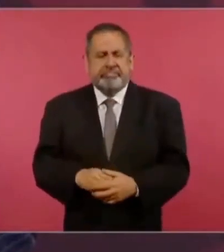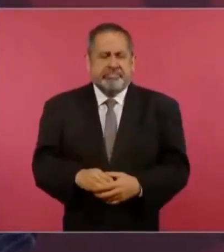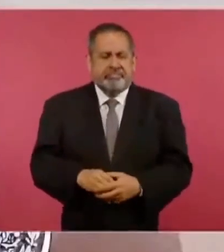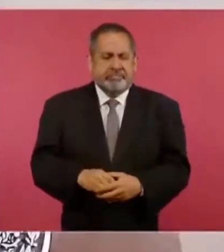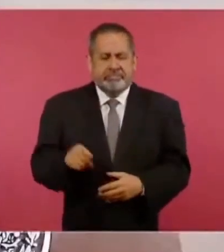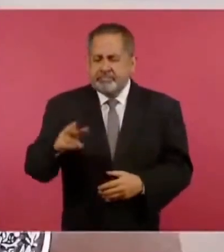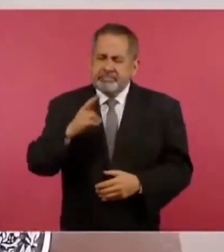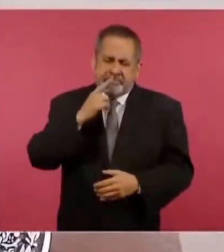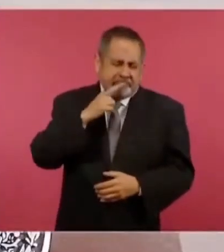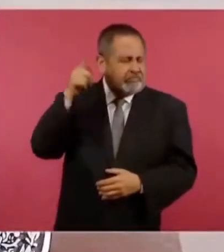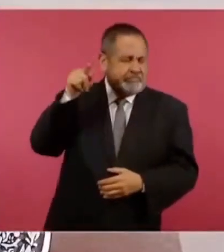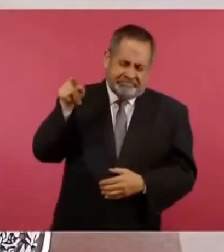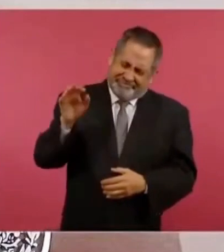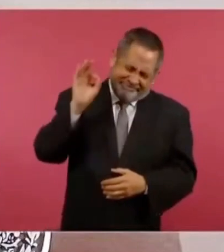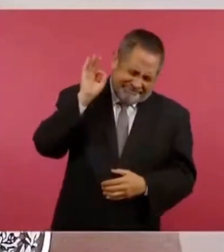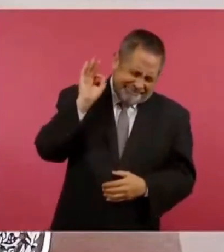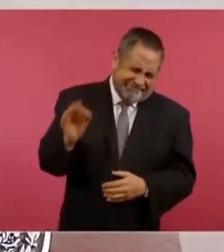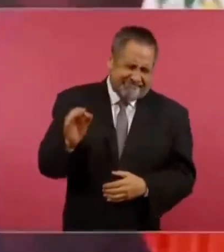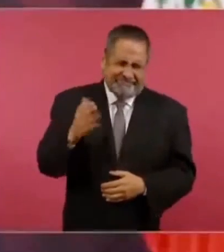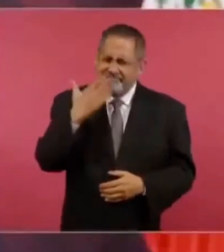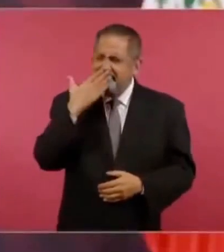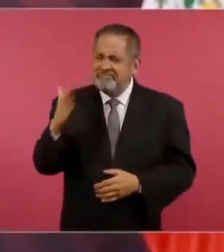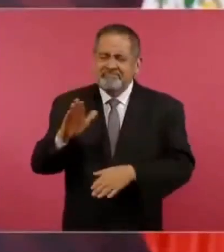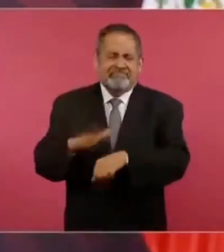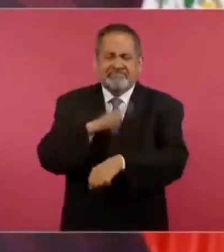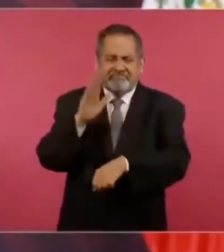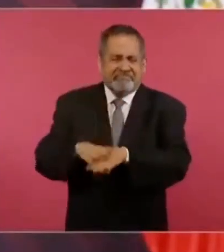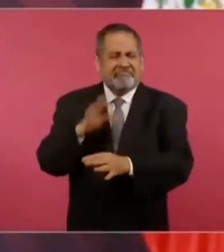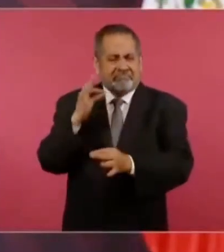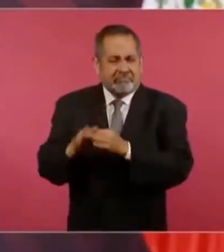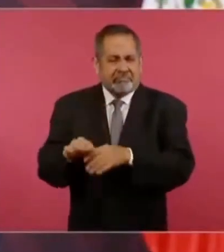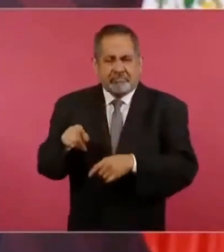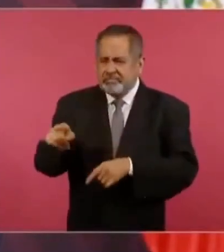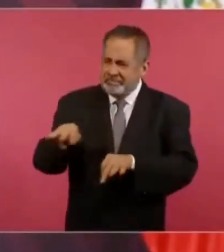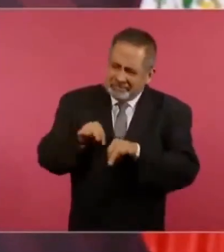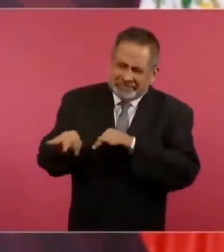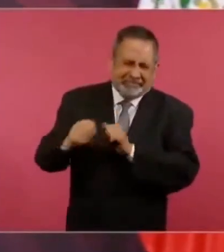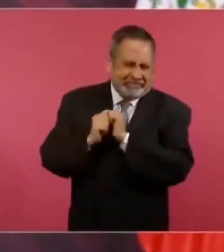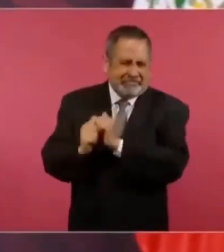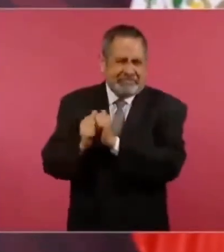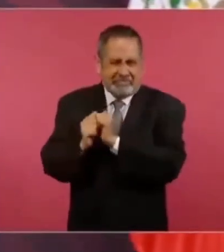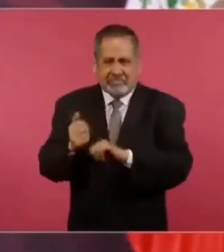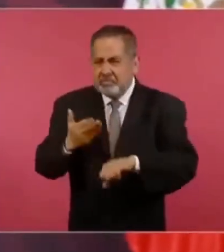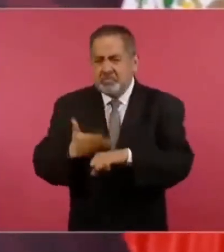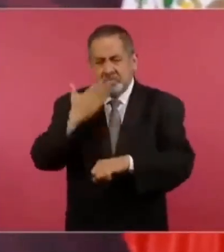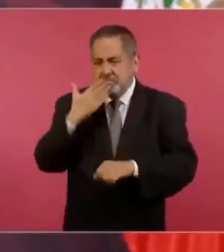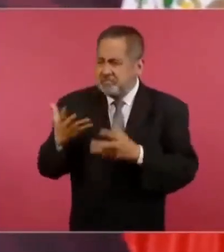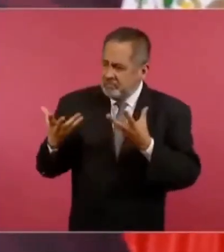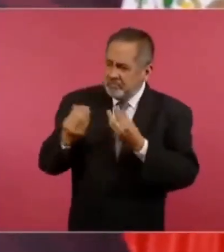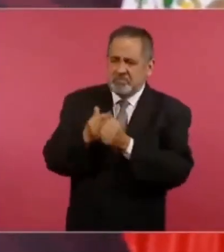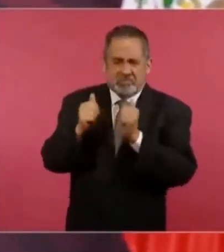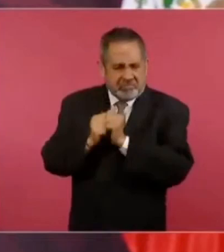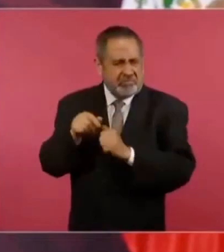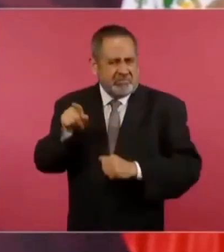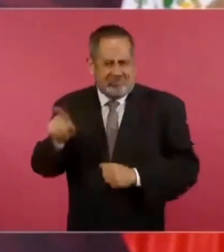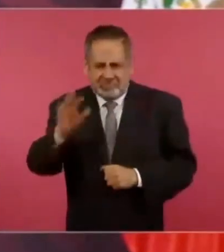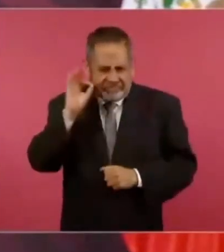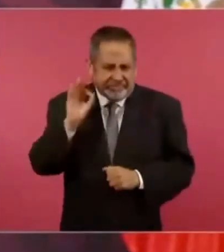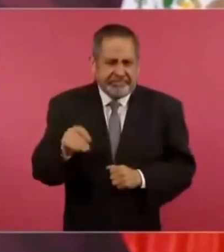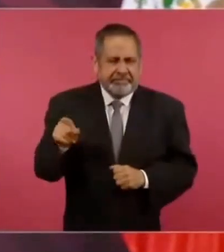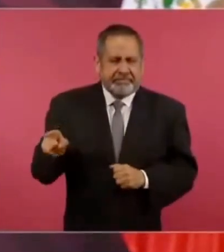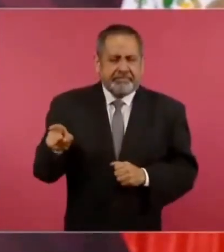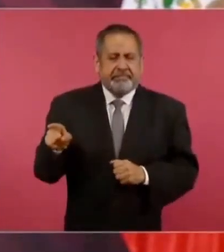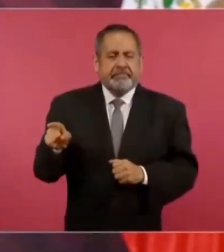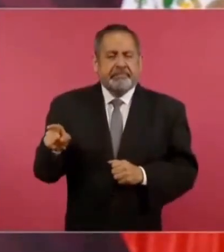de lo mejor que tiene Tamaulipas. Y hemos estado trabajando muy bien con él.